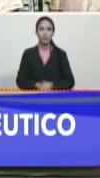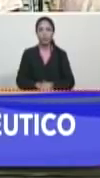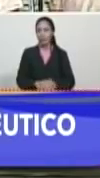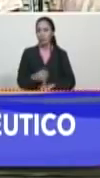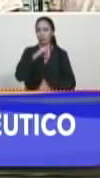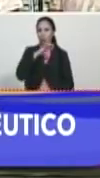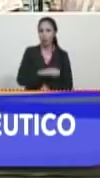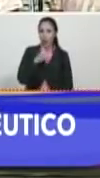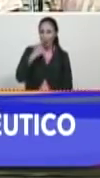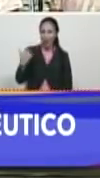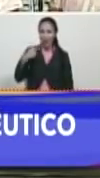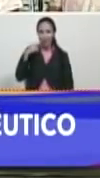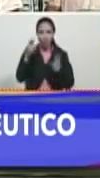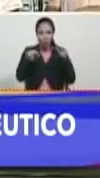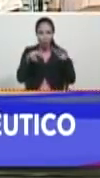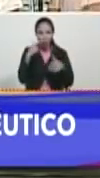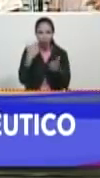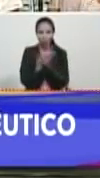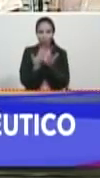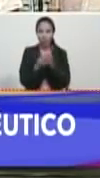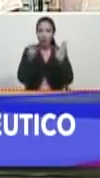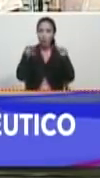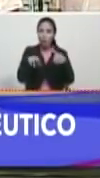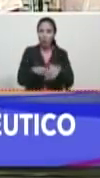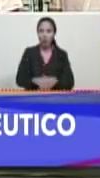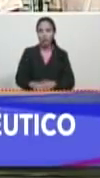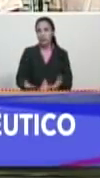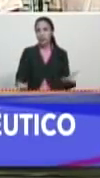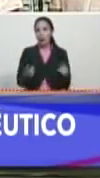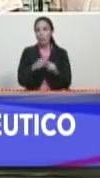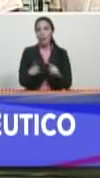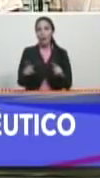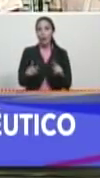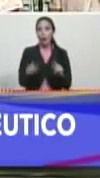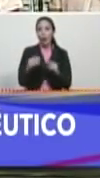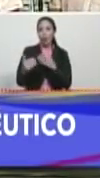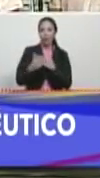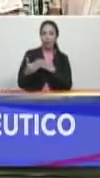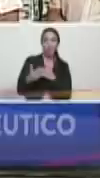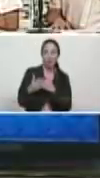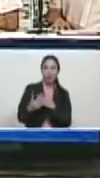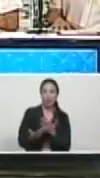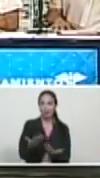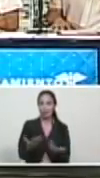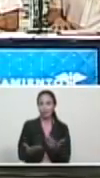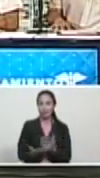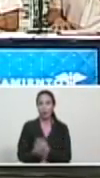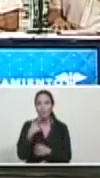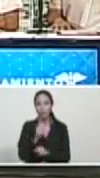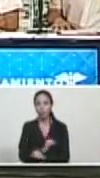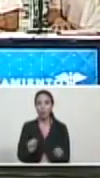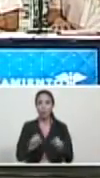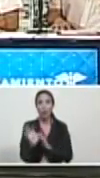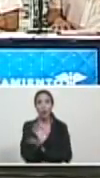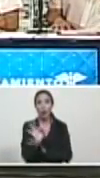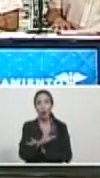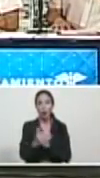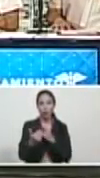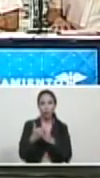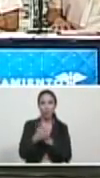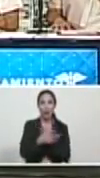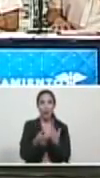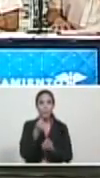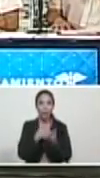de Venezuela. Pero particularmente, atacar la medicina del país, atacar la medicina del pueblo, no